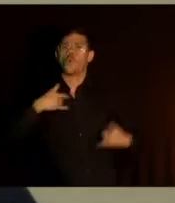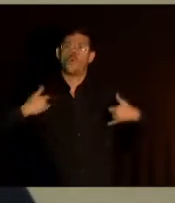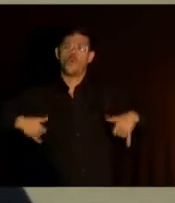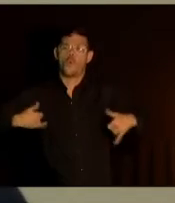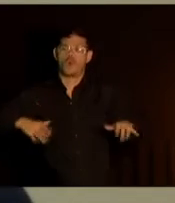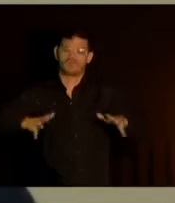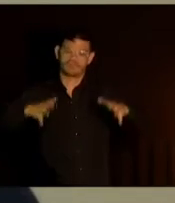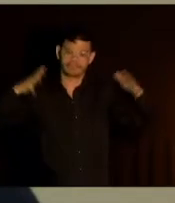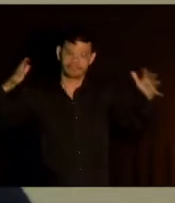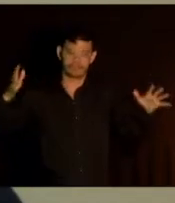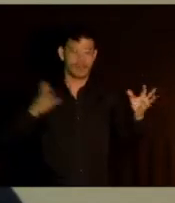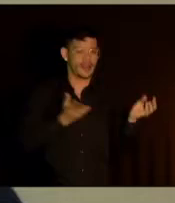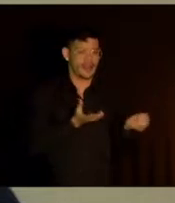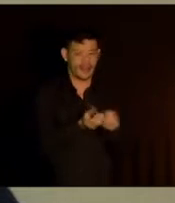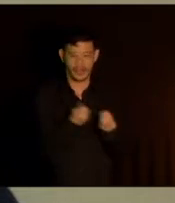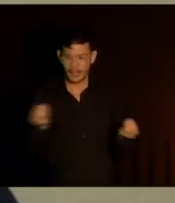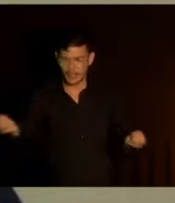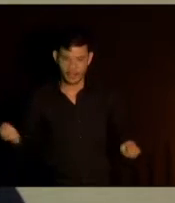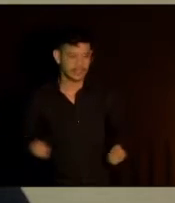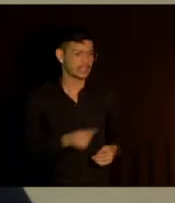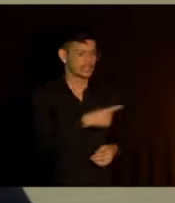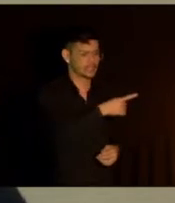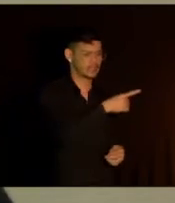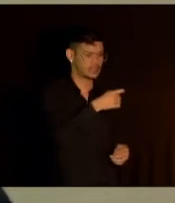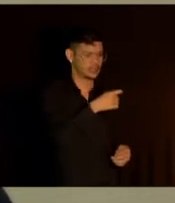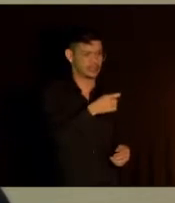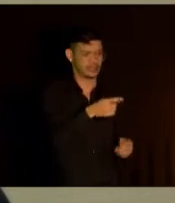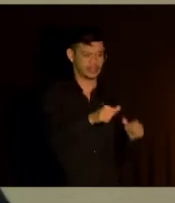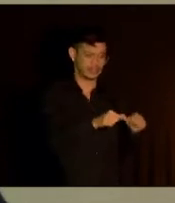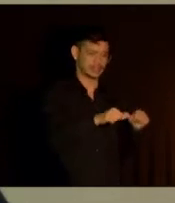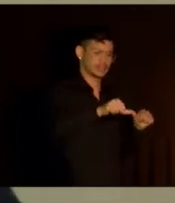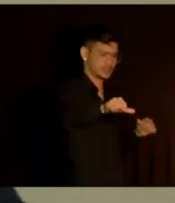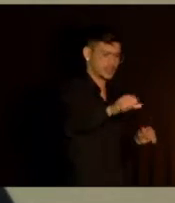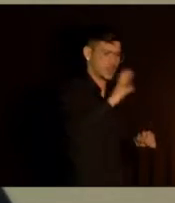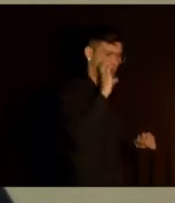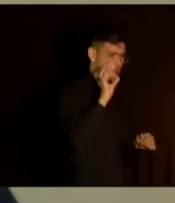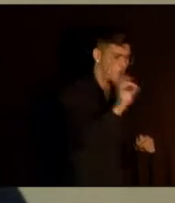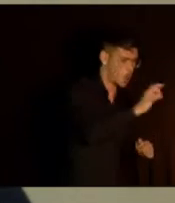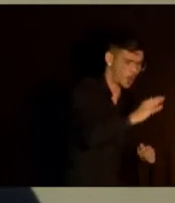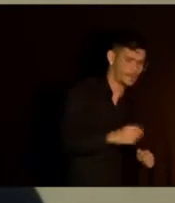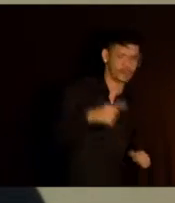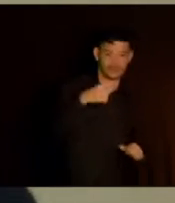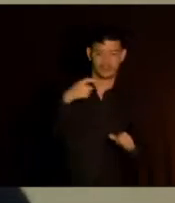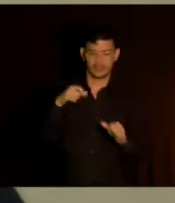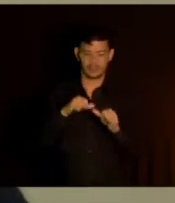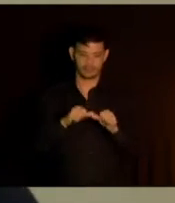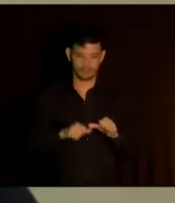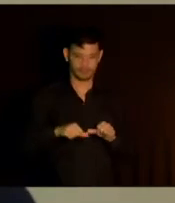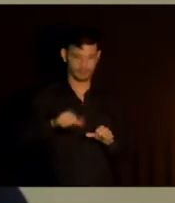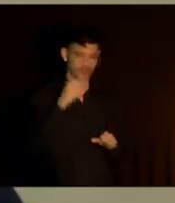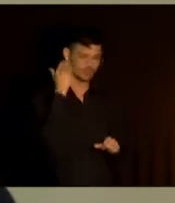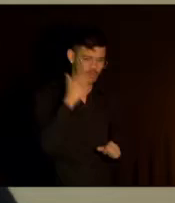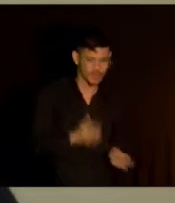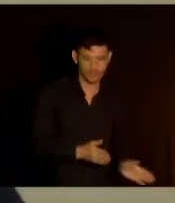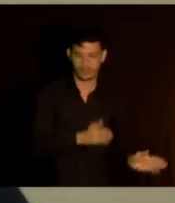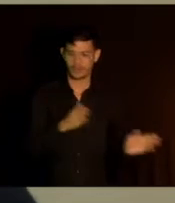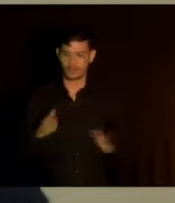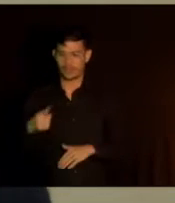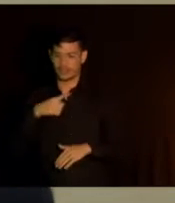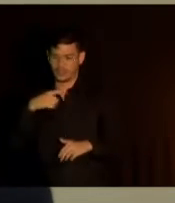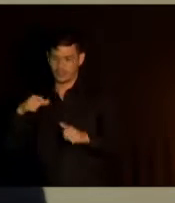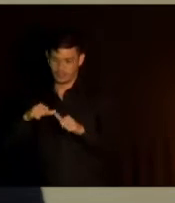categorías. Entonces corren los 100 metros hombres, corren los 100 metros mujeres, luego los 100 metros hombres en silla de ruedas, luego